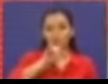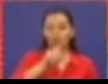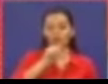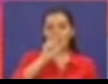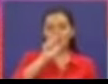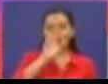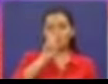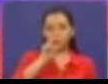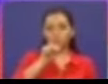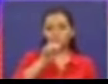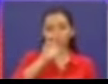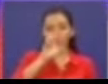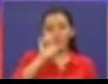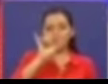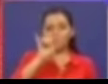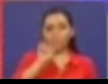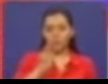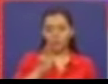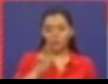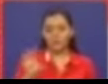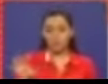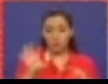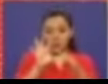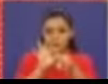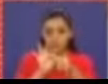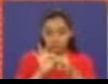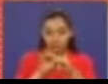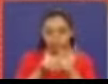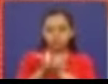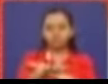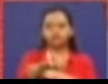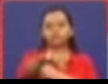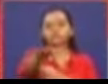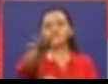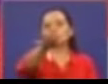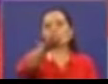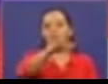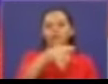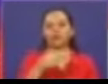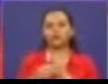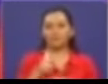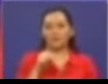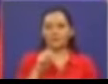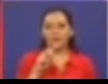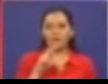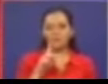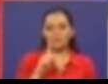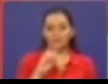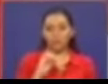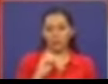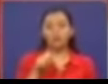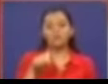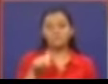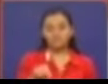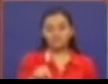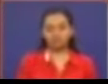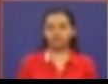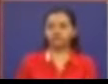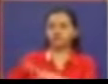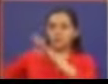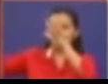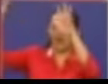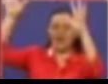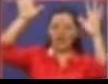hace rafting. Ya les voy a contar cuándo hice rafting, hace poquito. Es precioso. Bueno, se ha desbordado el río Ansu, también está a punto de desbordarse el río Napo, ha